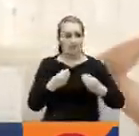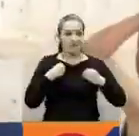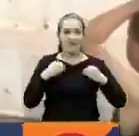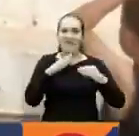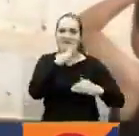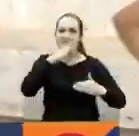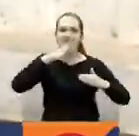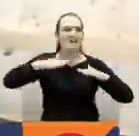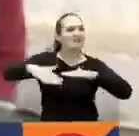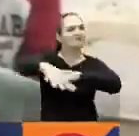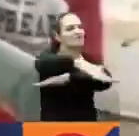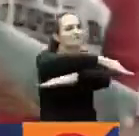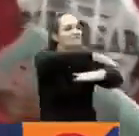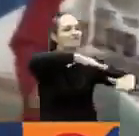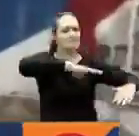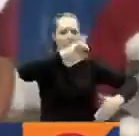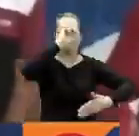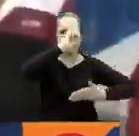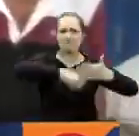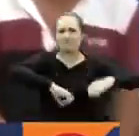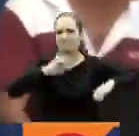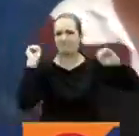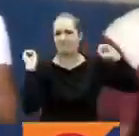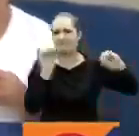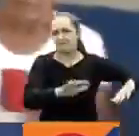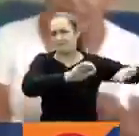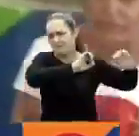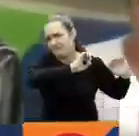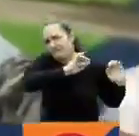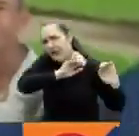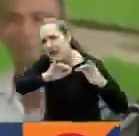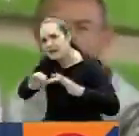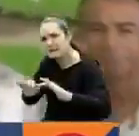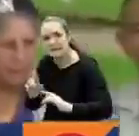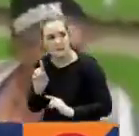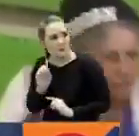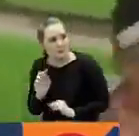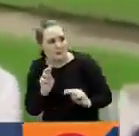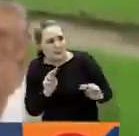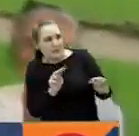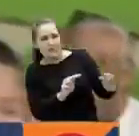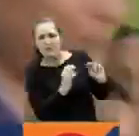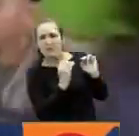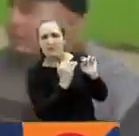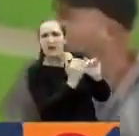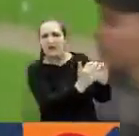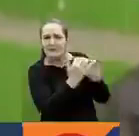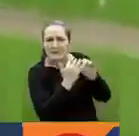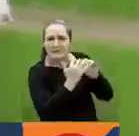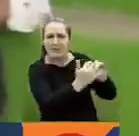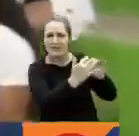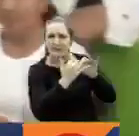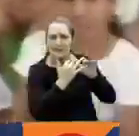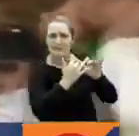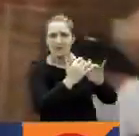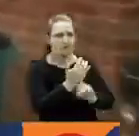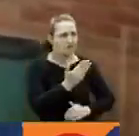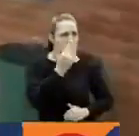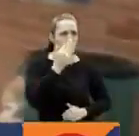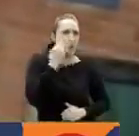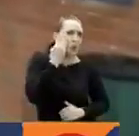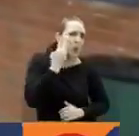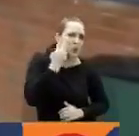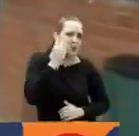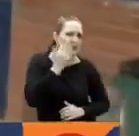varios días 45 días que dejar sus predios esto debido a las confrontaciones armadas que se vienen presentando entre miembros de